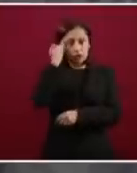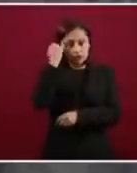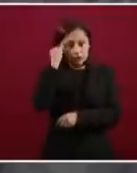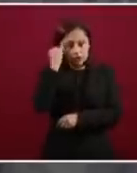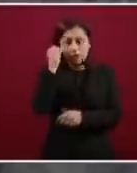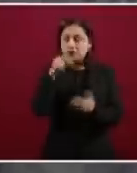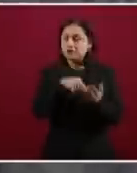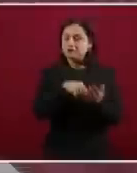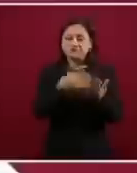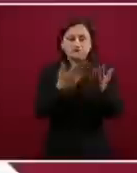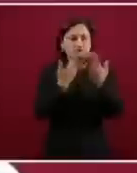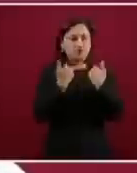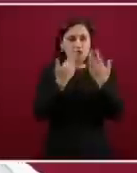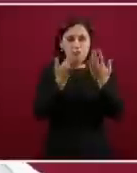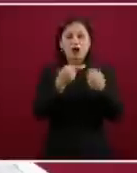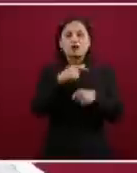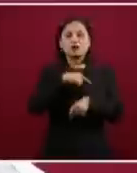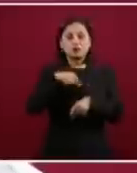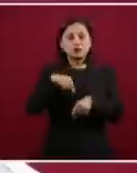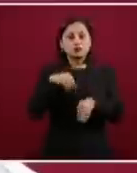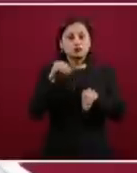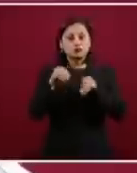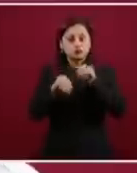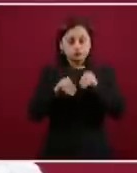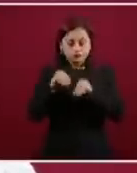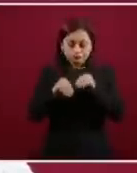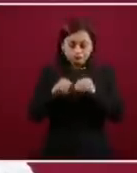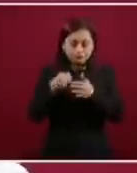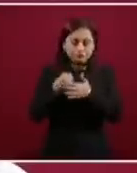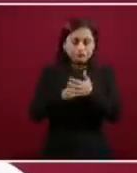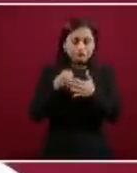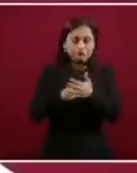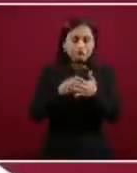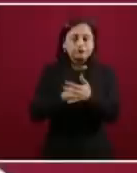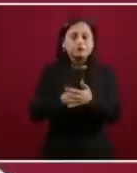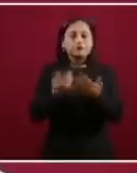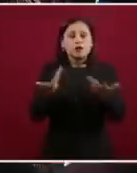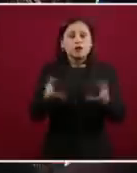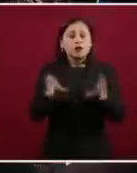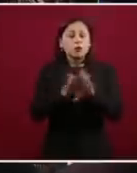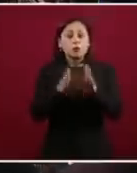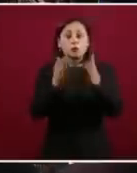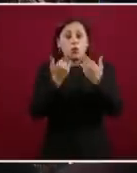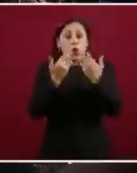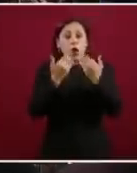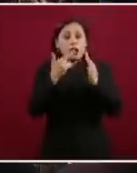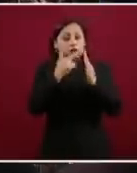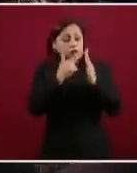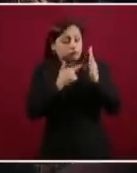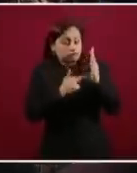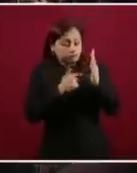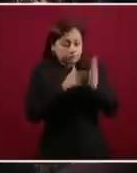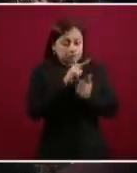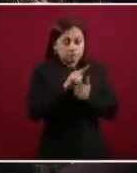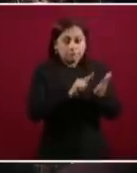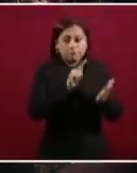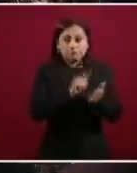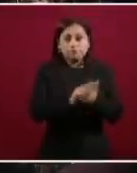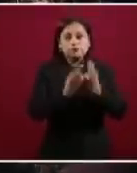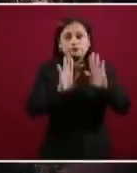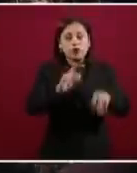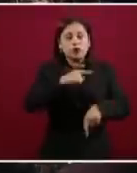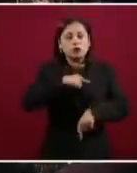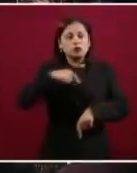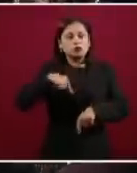estamos trabajando. Hoy, ante la ausencia de este marco normativo, lo que hemos hecho es un protocolo